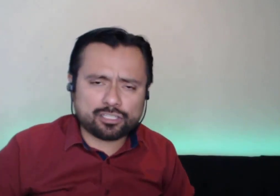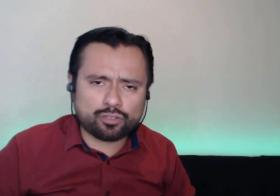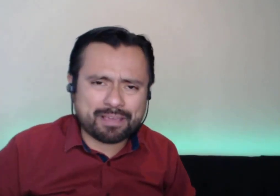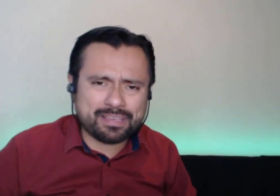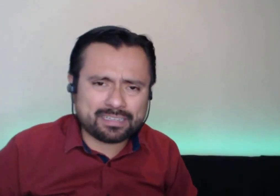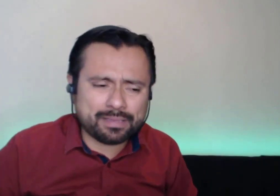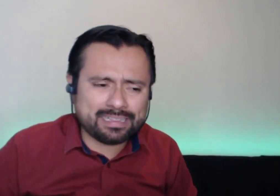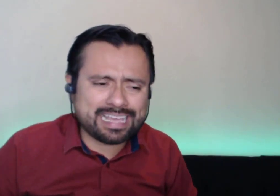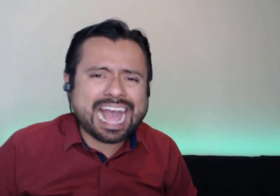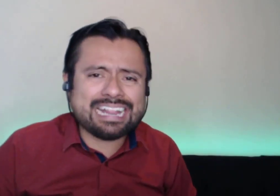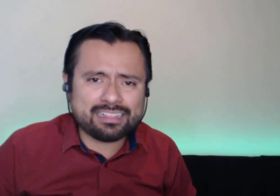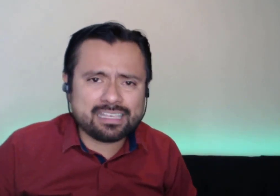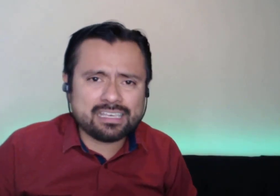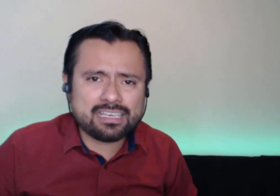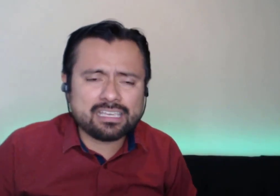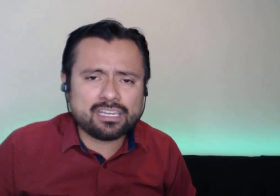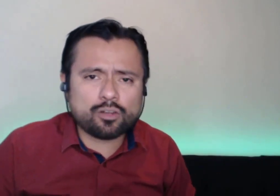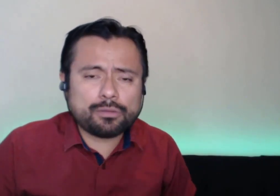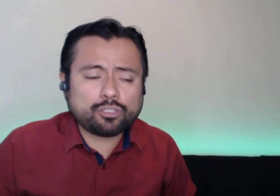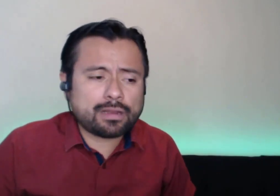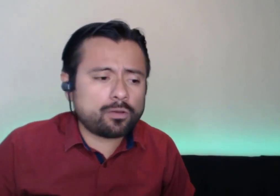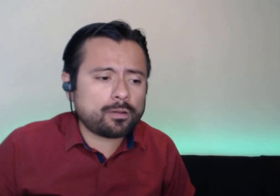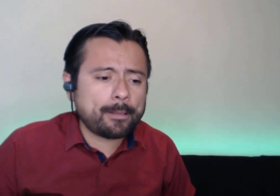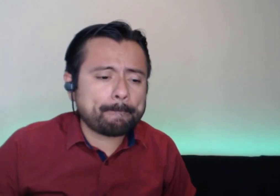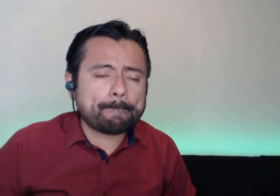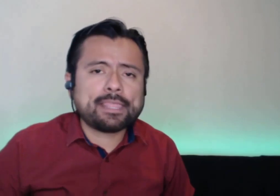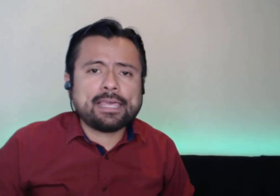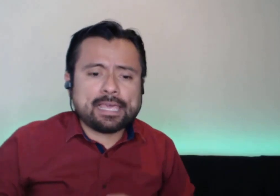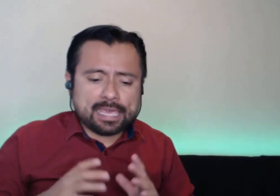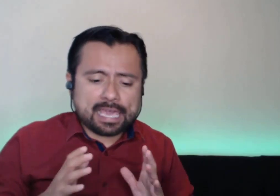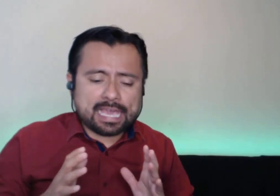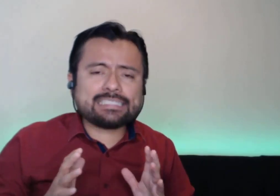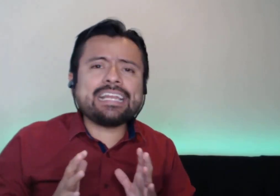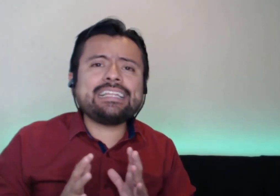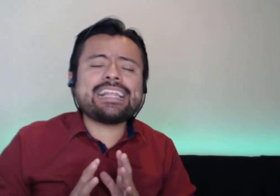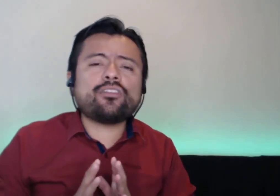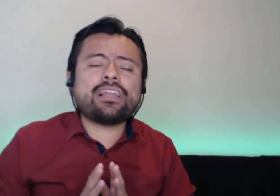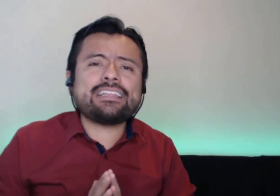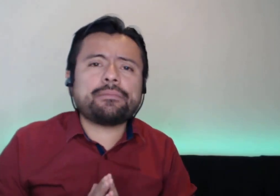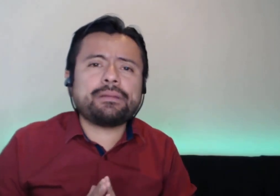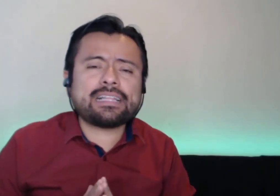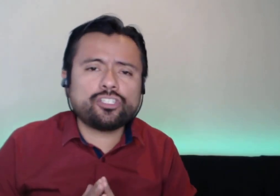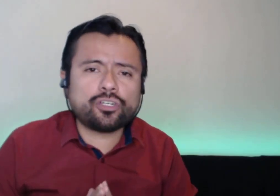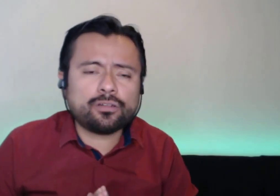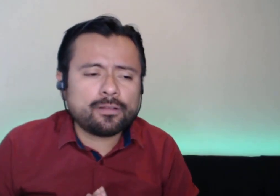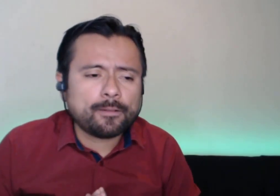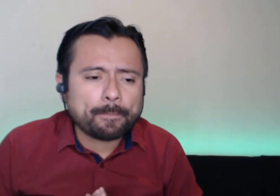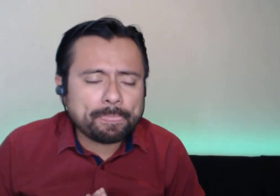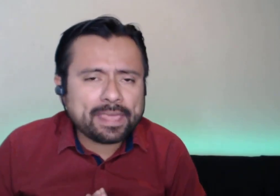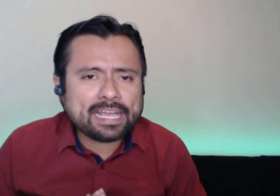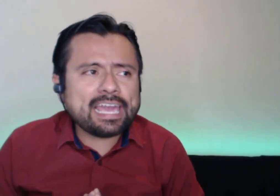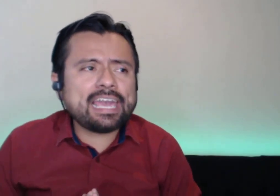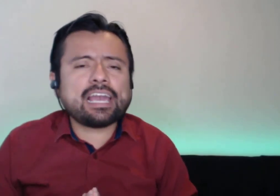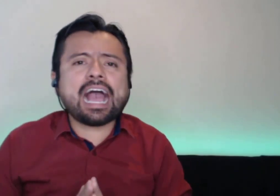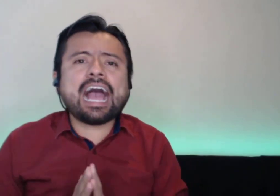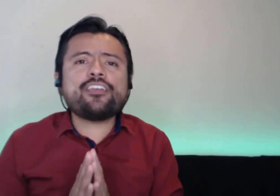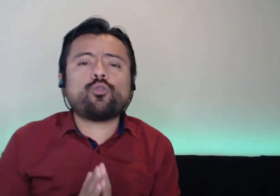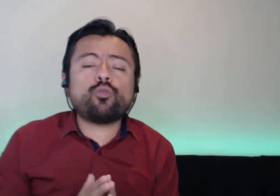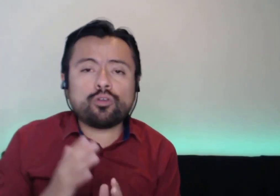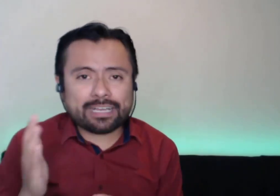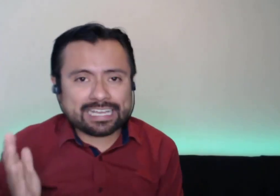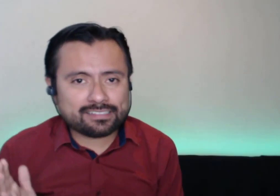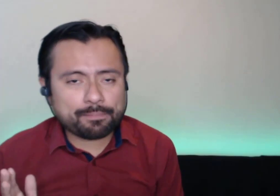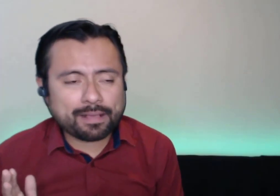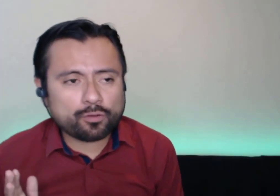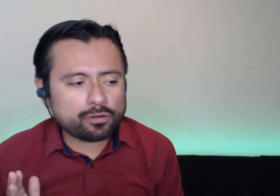que son abiertamente anti lópez obrador están in dando la interpretación de que hay